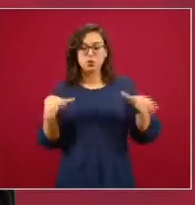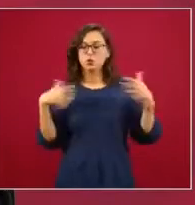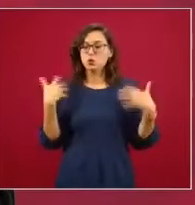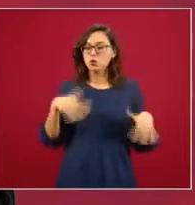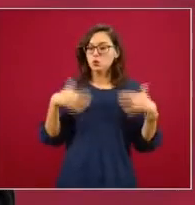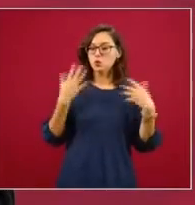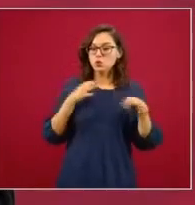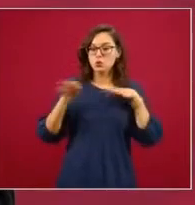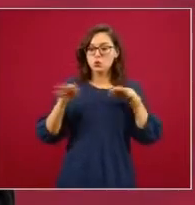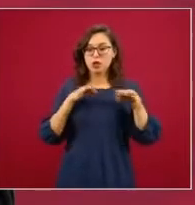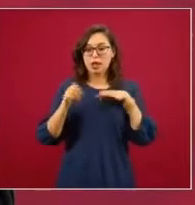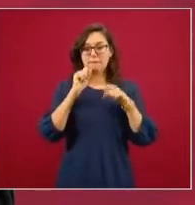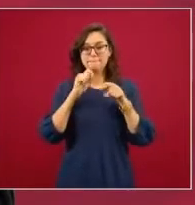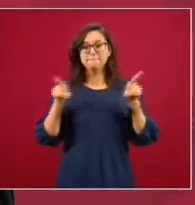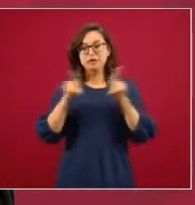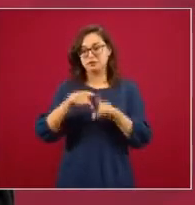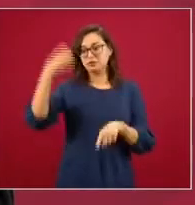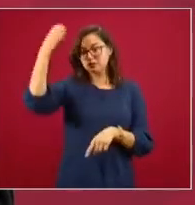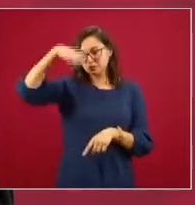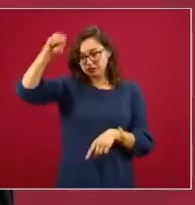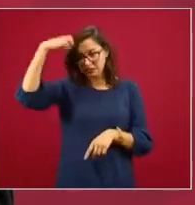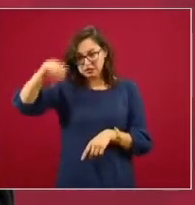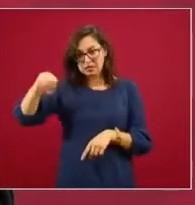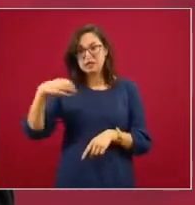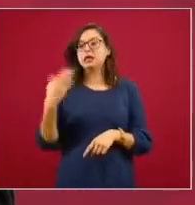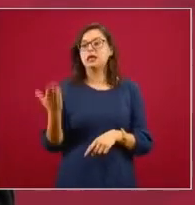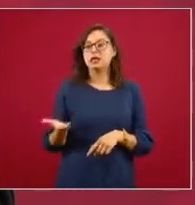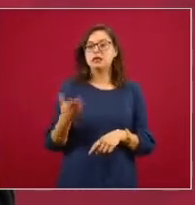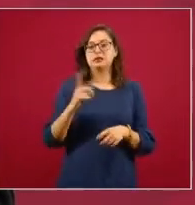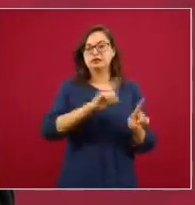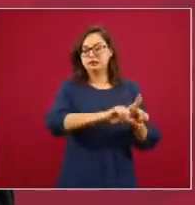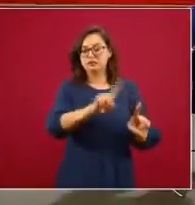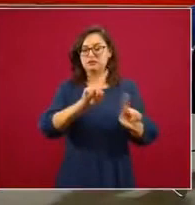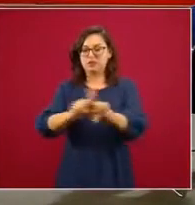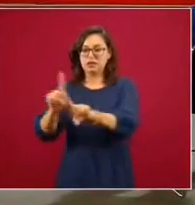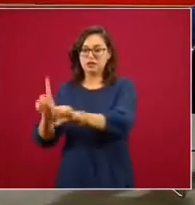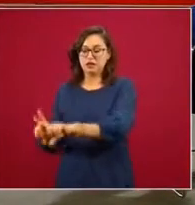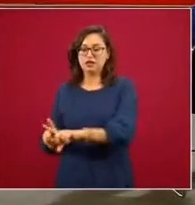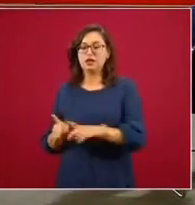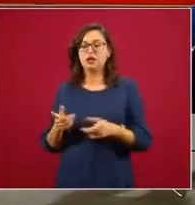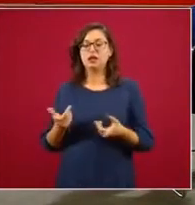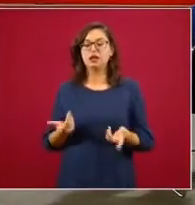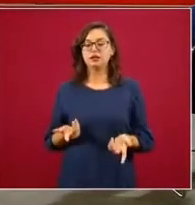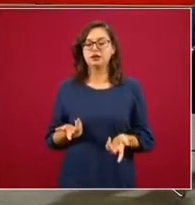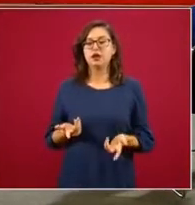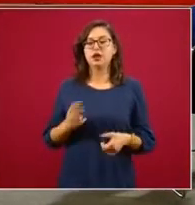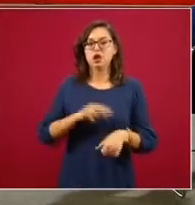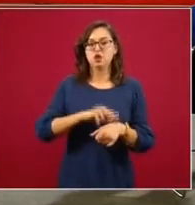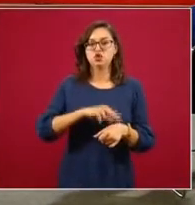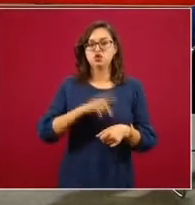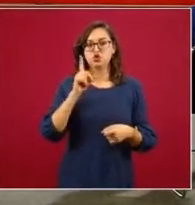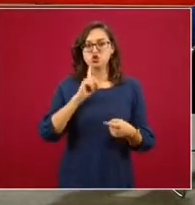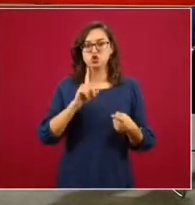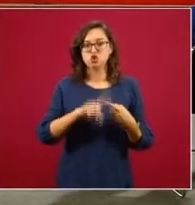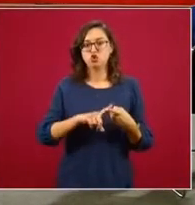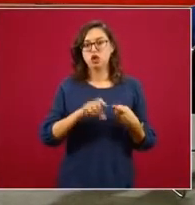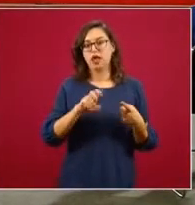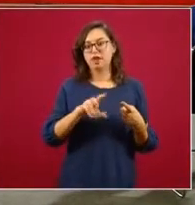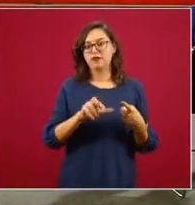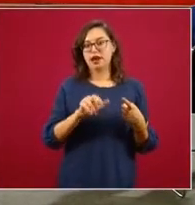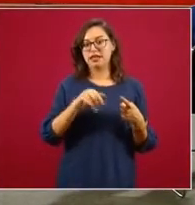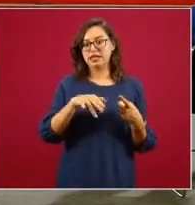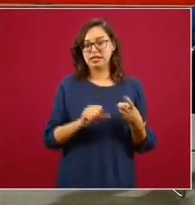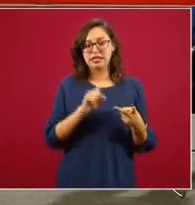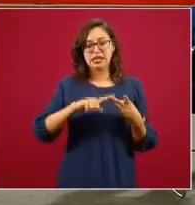experiencia de la doctora Tejadilla, la doctora Lorena Rodríguez Bores, secretaria técnica del Consejo, la doctora Evalinda